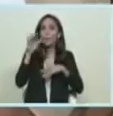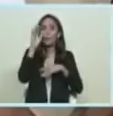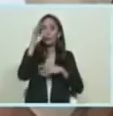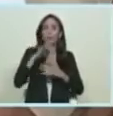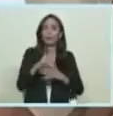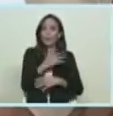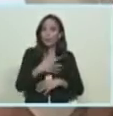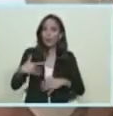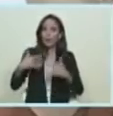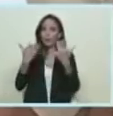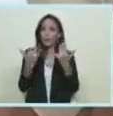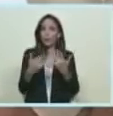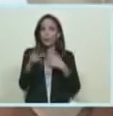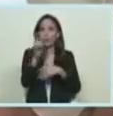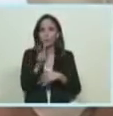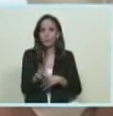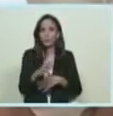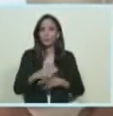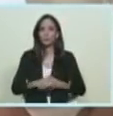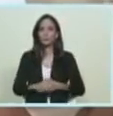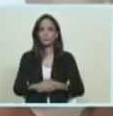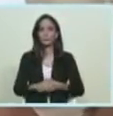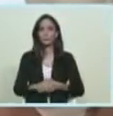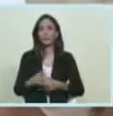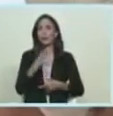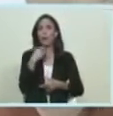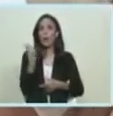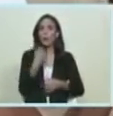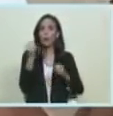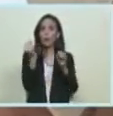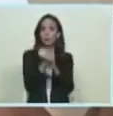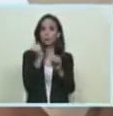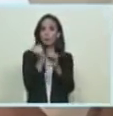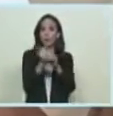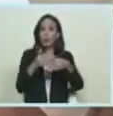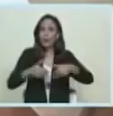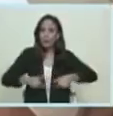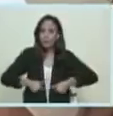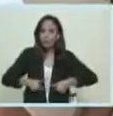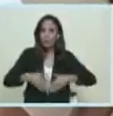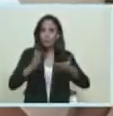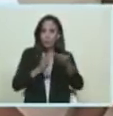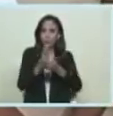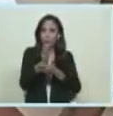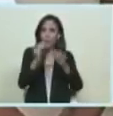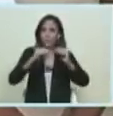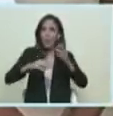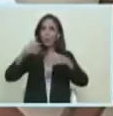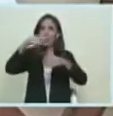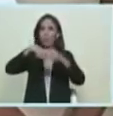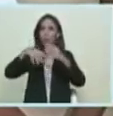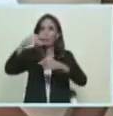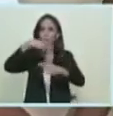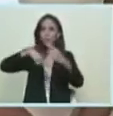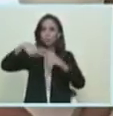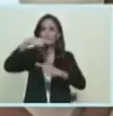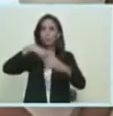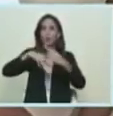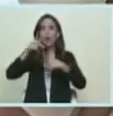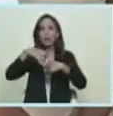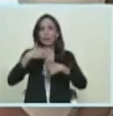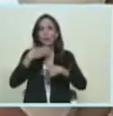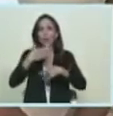Eso es lo que nosotros necesitamos en Venezuela, presidente, tener jóvenes luchadores, jóvenes que dentro de la revolución administración y gracias a